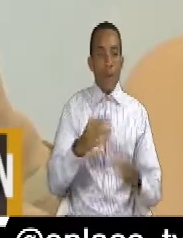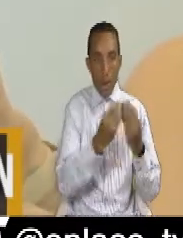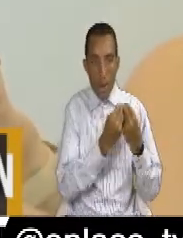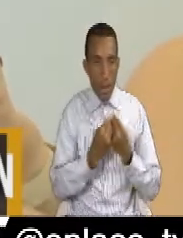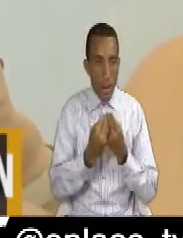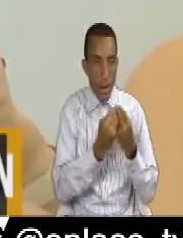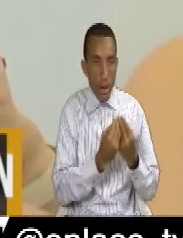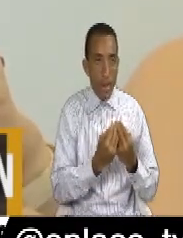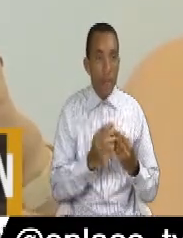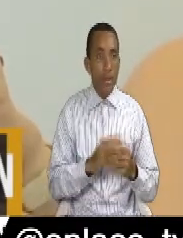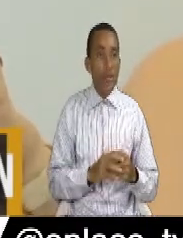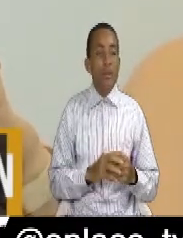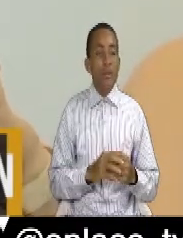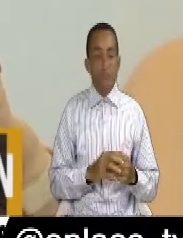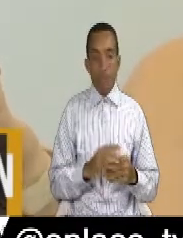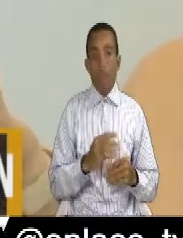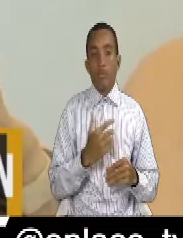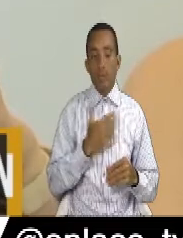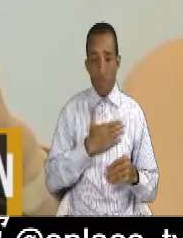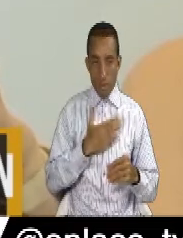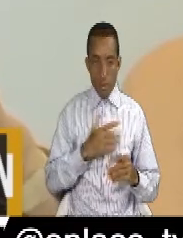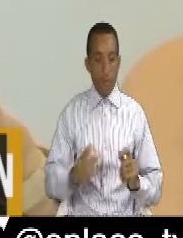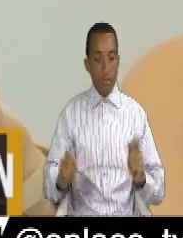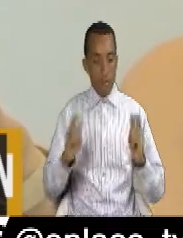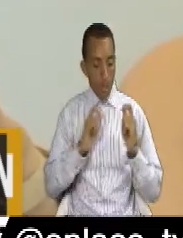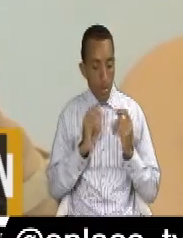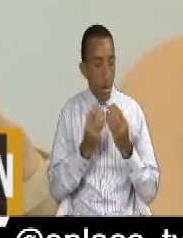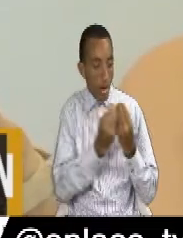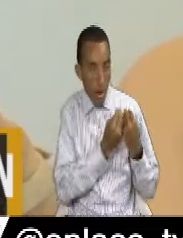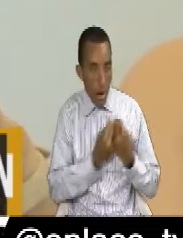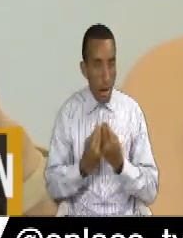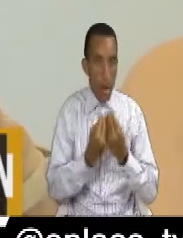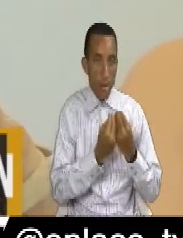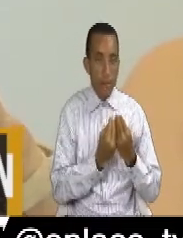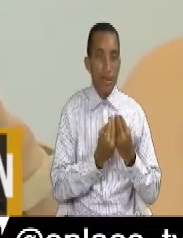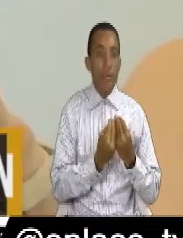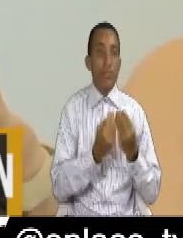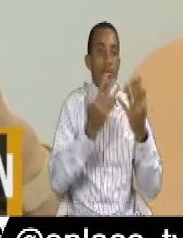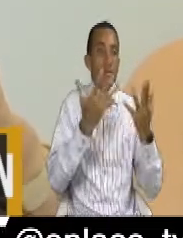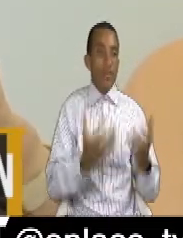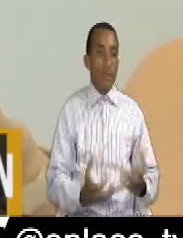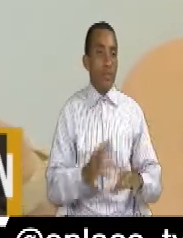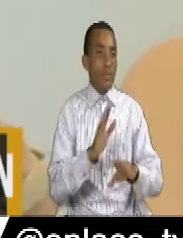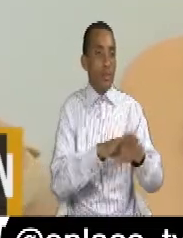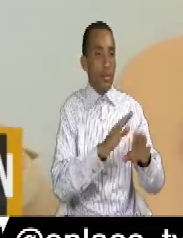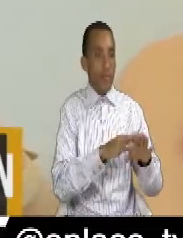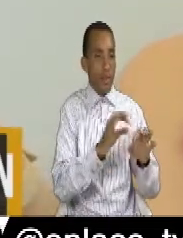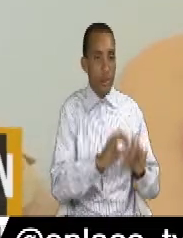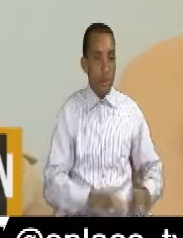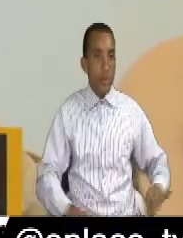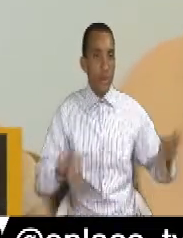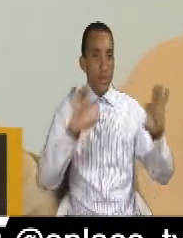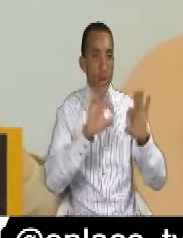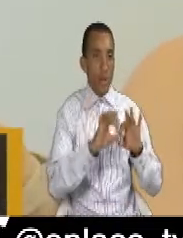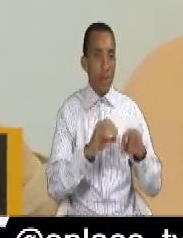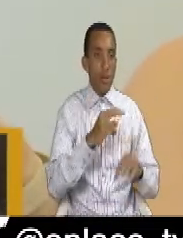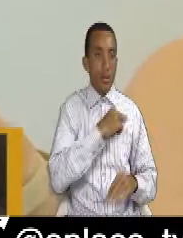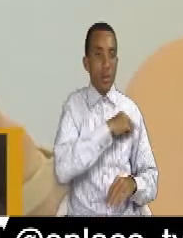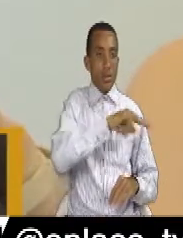su investidura de concejales activos. Yo quiero señalar que es importante, toda vez que nosotros